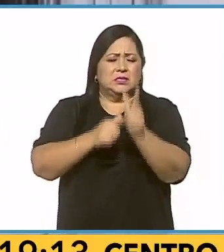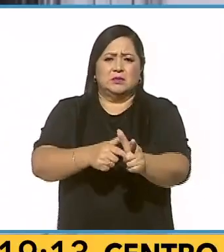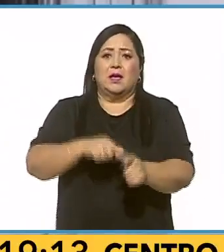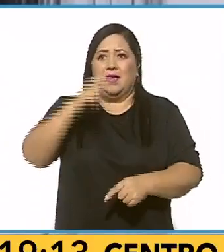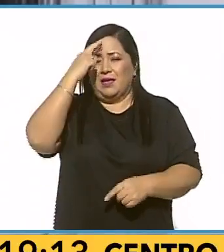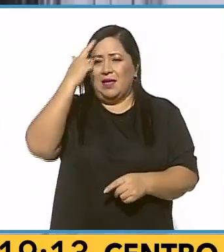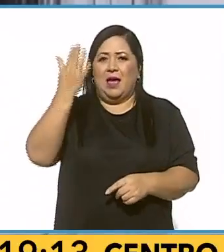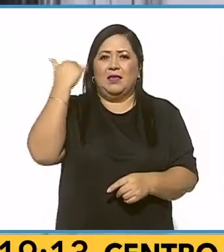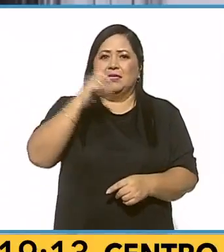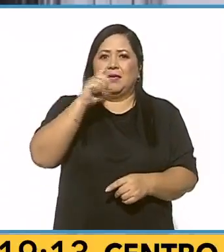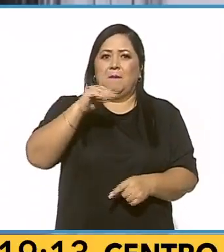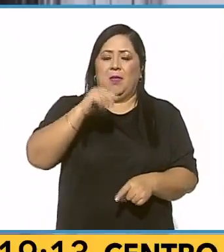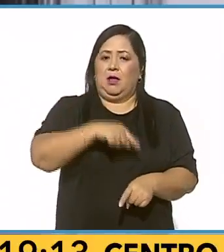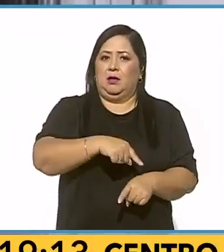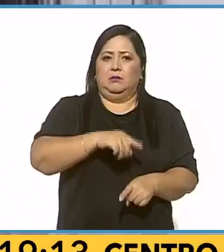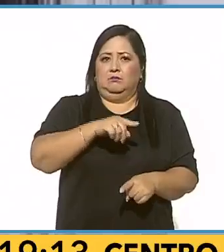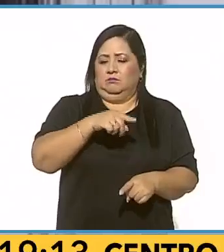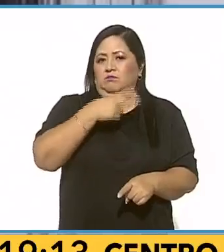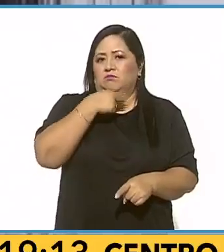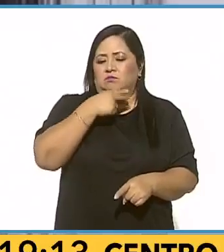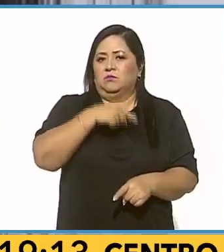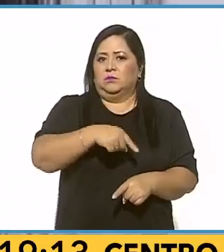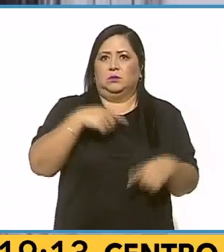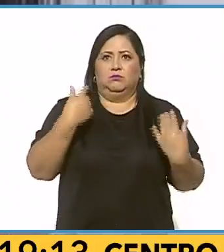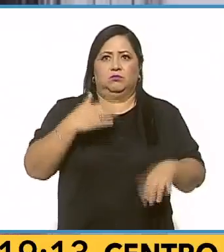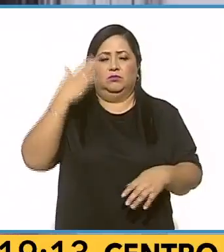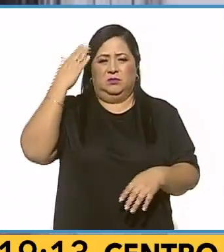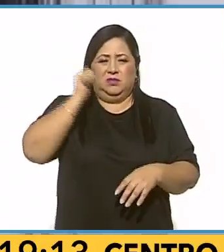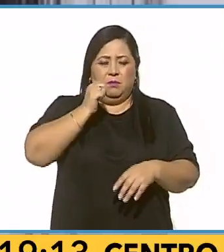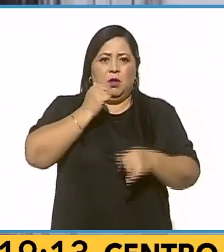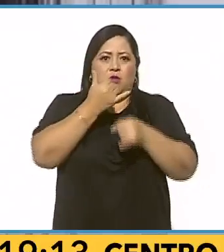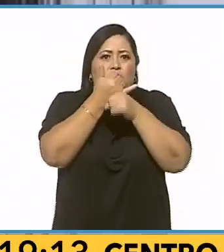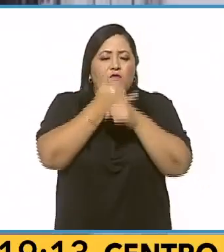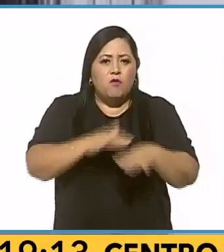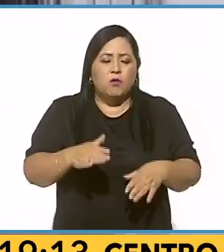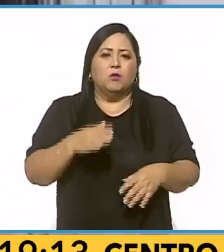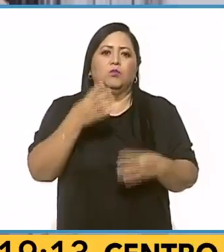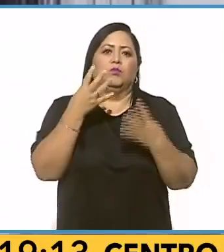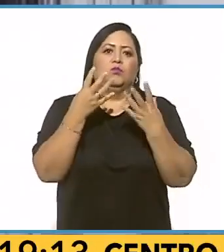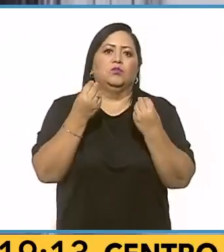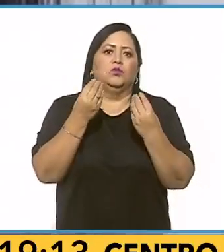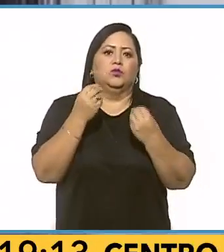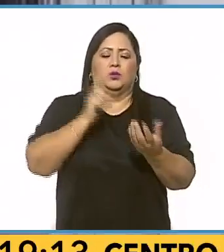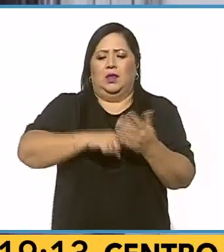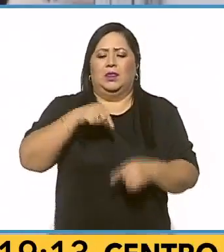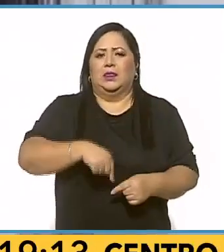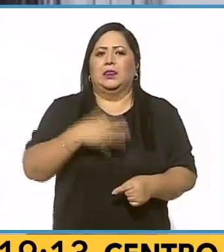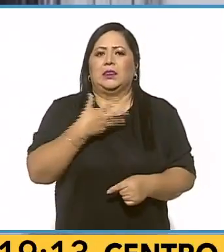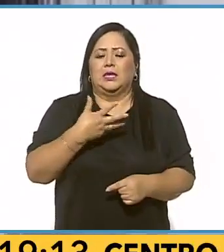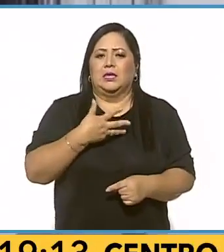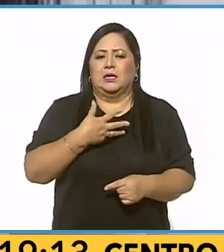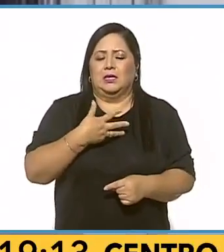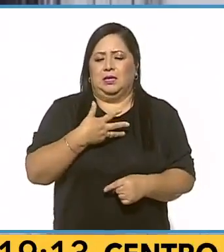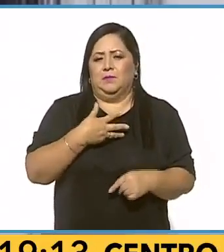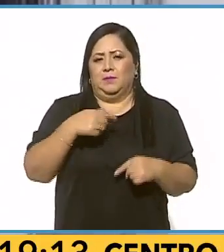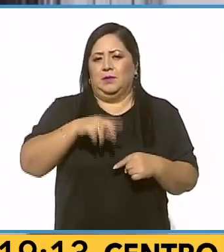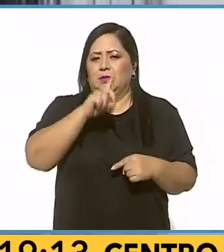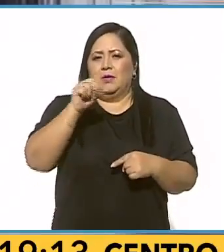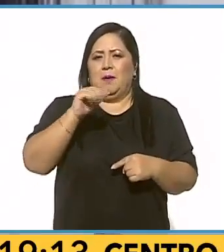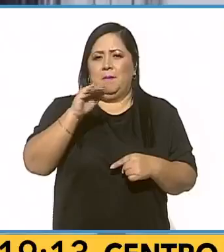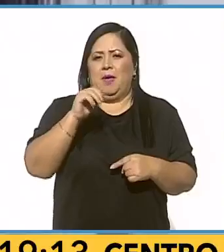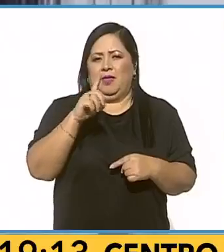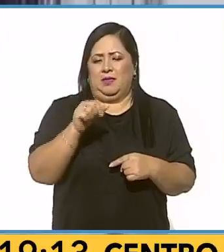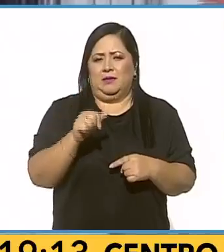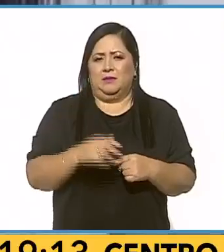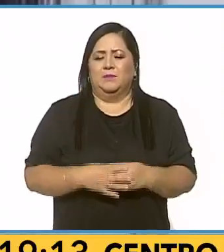operatividad, por ejemplo, del Mayo Zambada, que como sea, es un personaje que información y muchísima información lo tiene. Digo, para